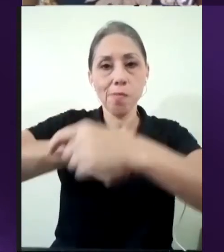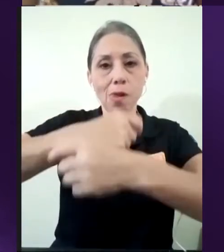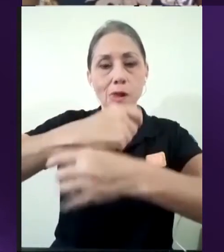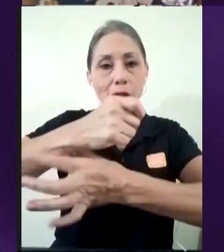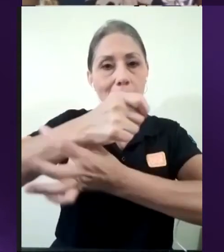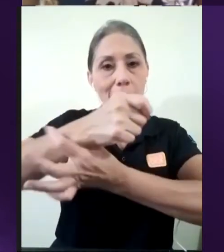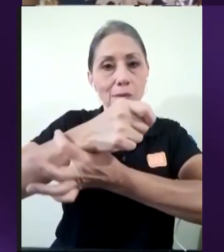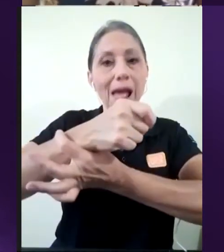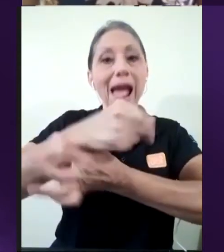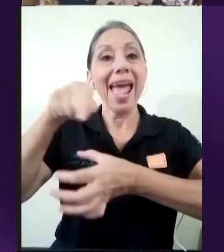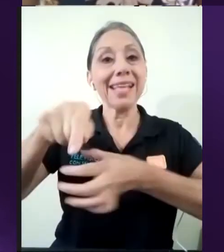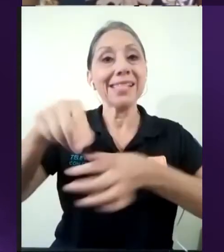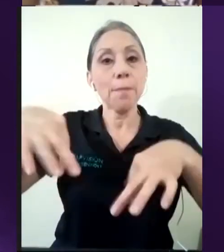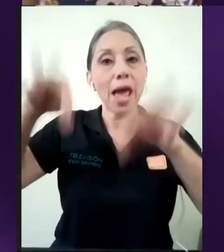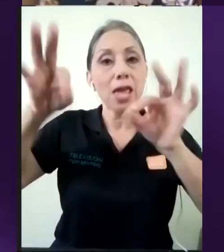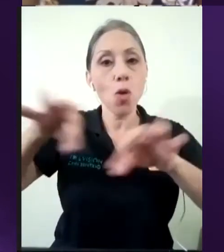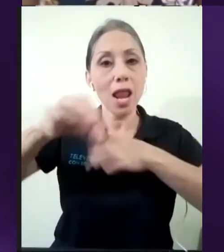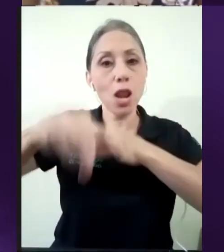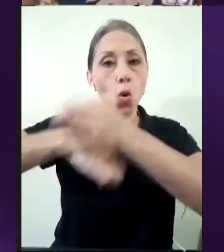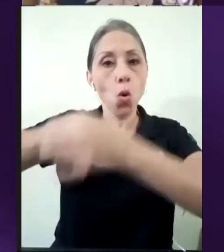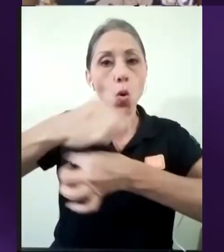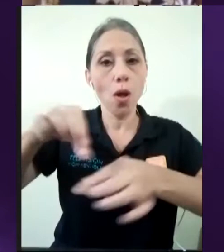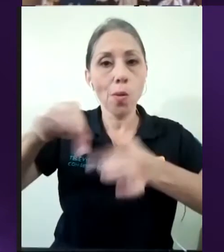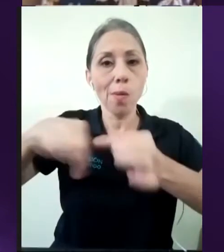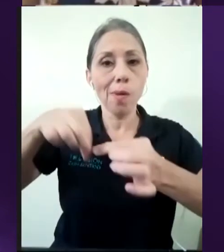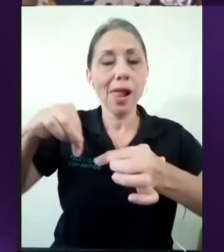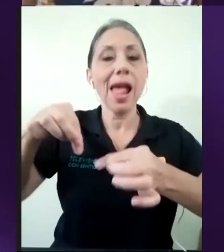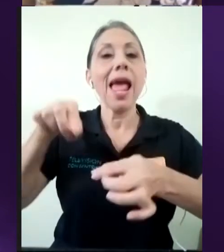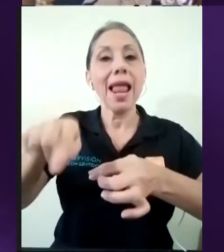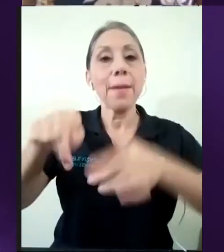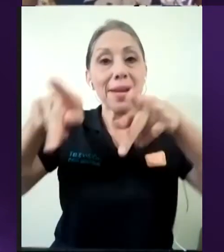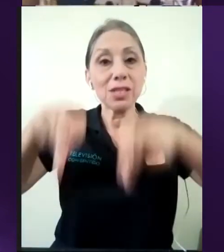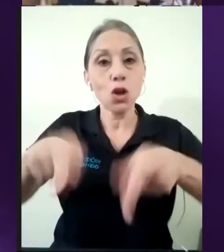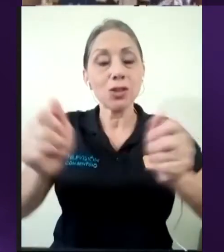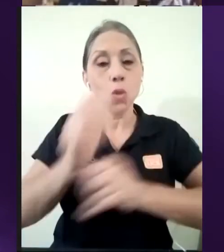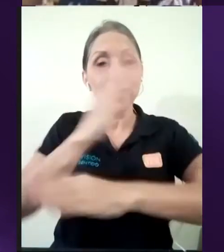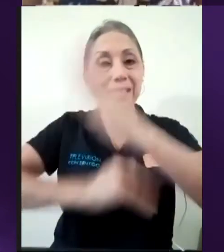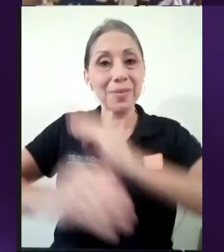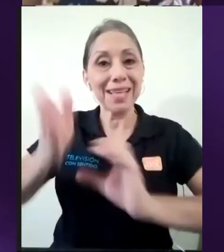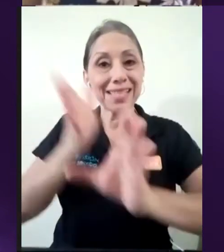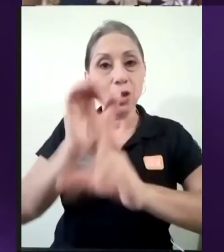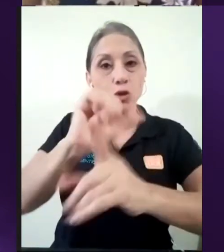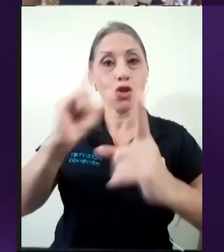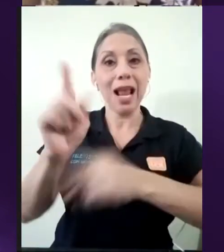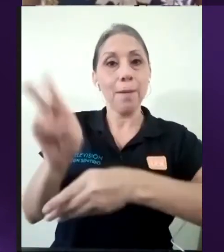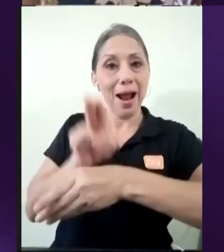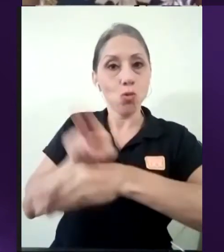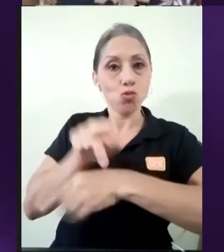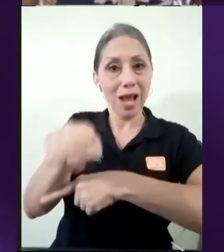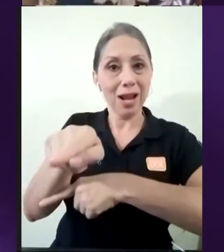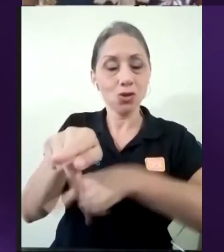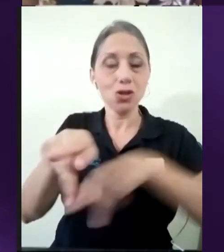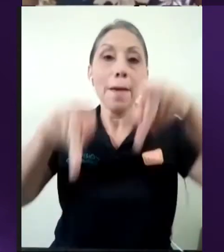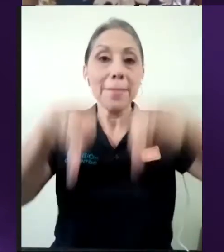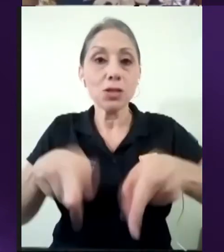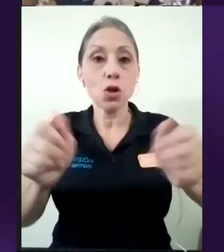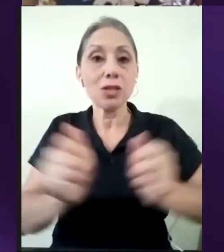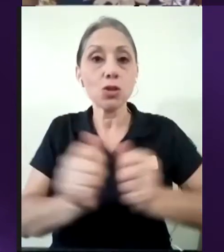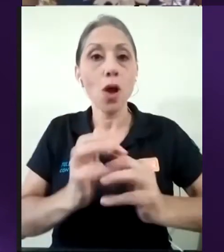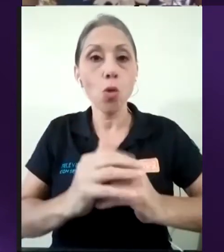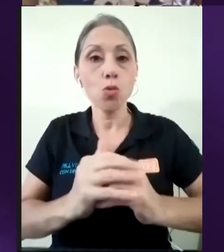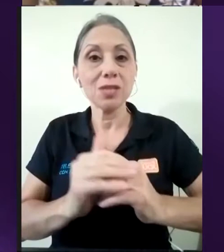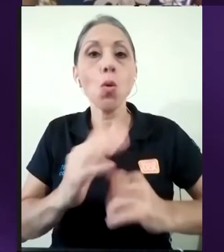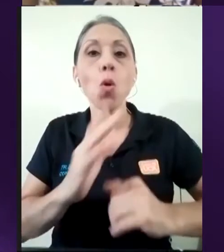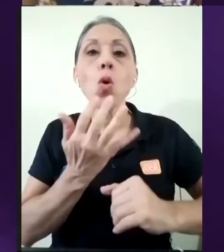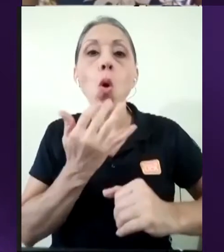discapacidad psicosocial. En el caso de las personas con autismo va a ser de color azul, y que esa va a